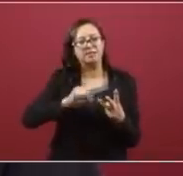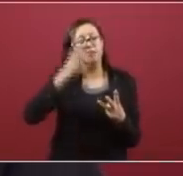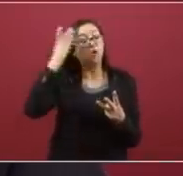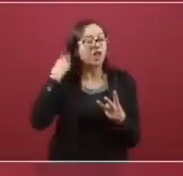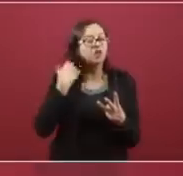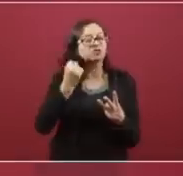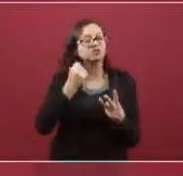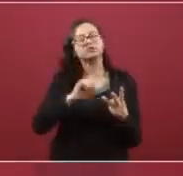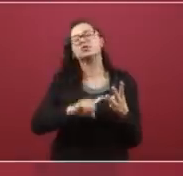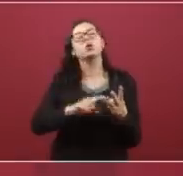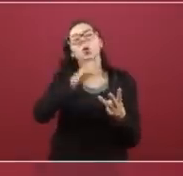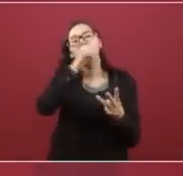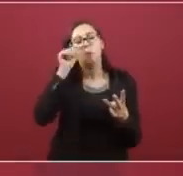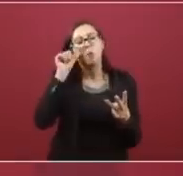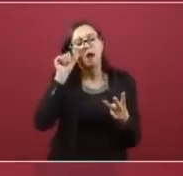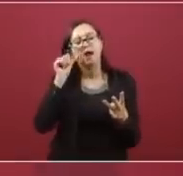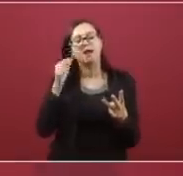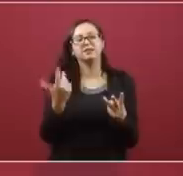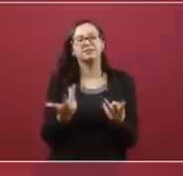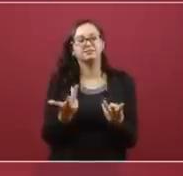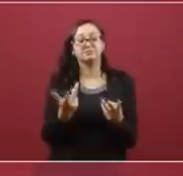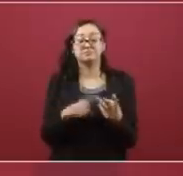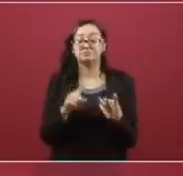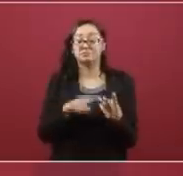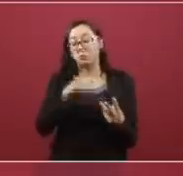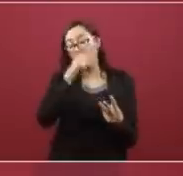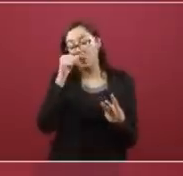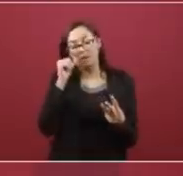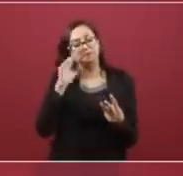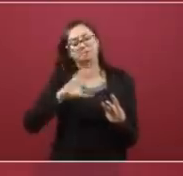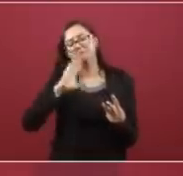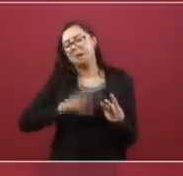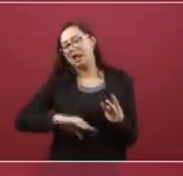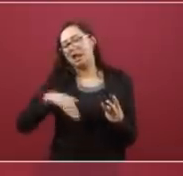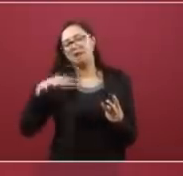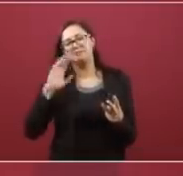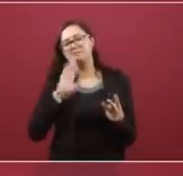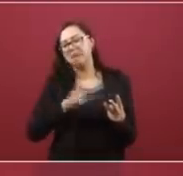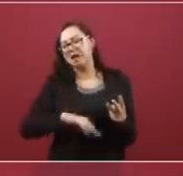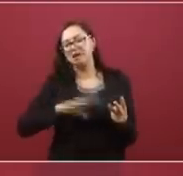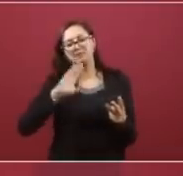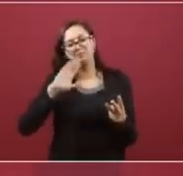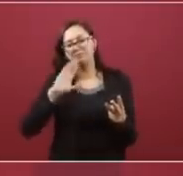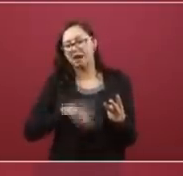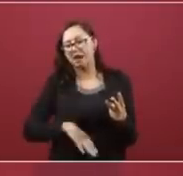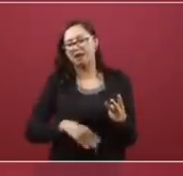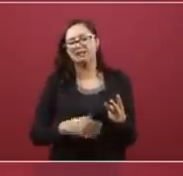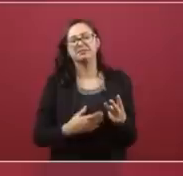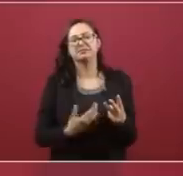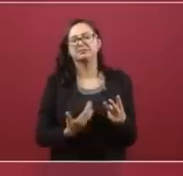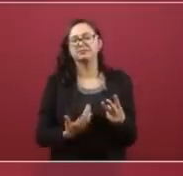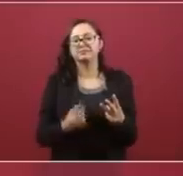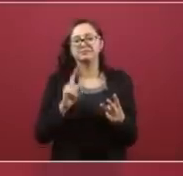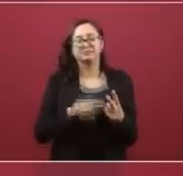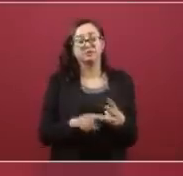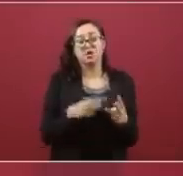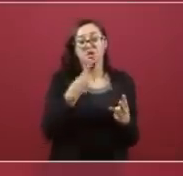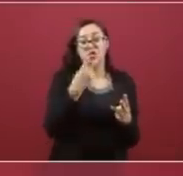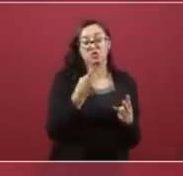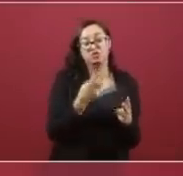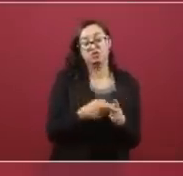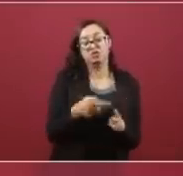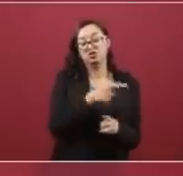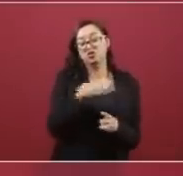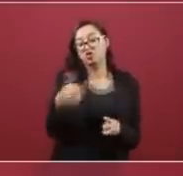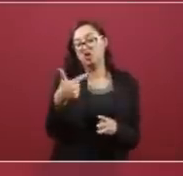Juárez le fue mal, sobre todo en dos sexenios,